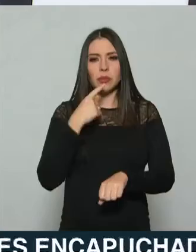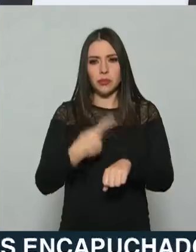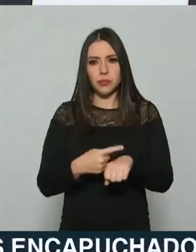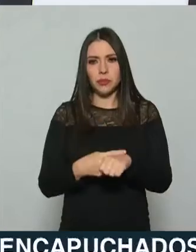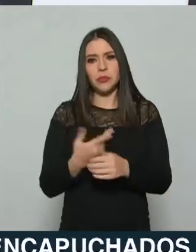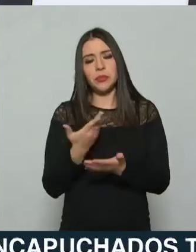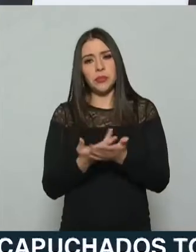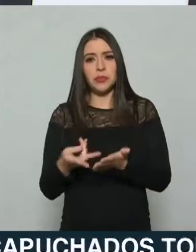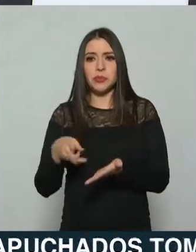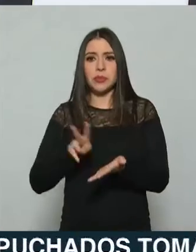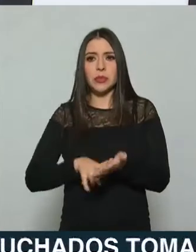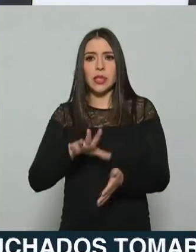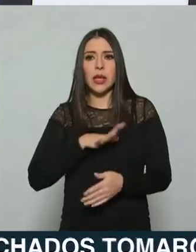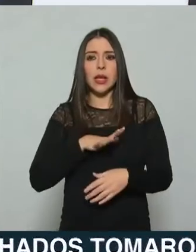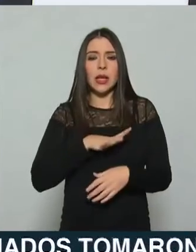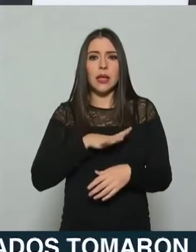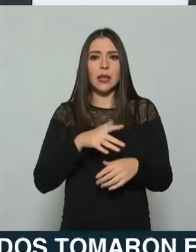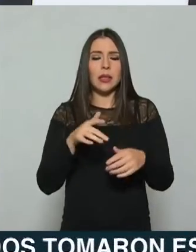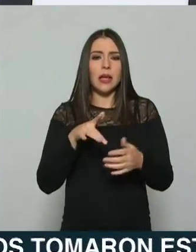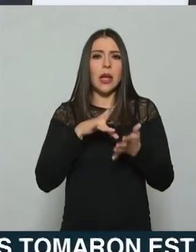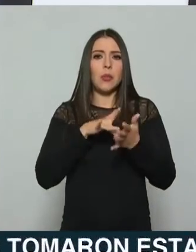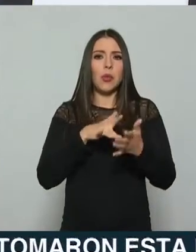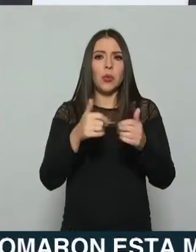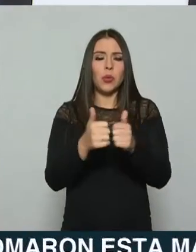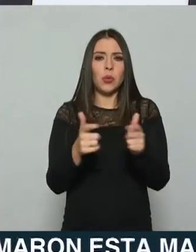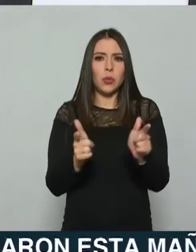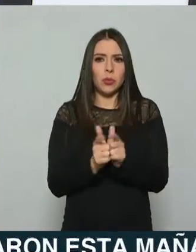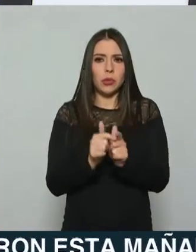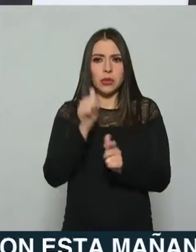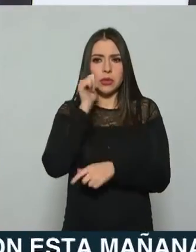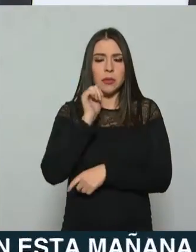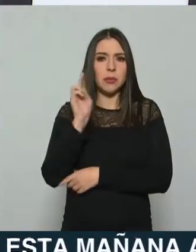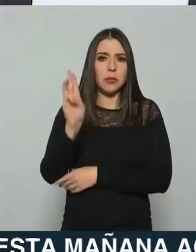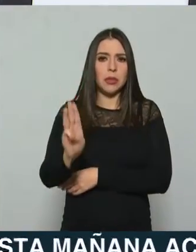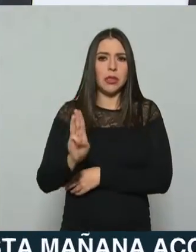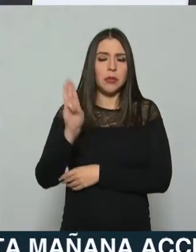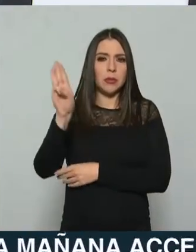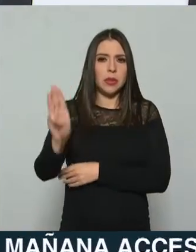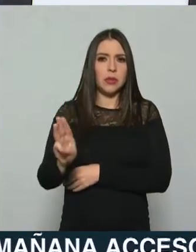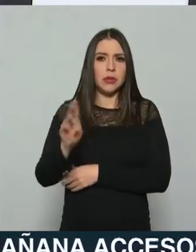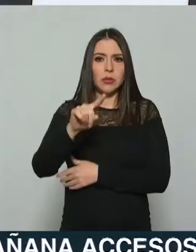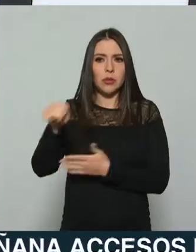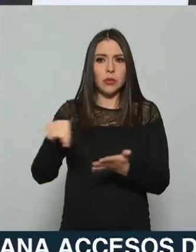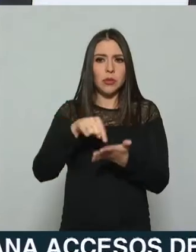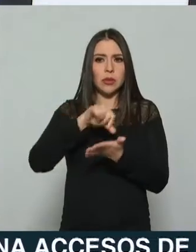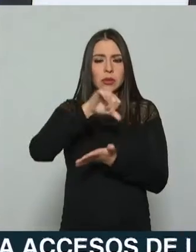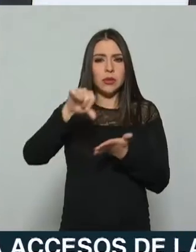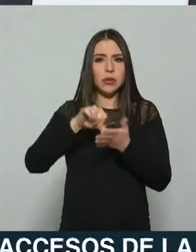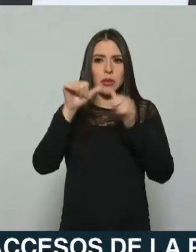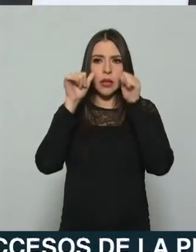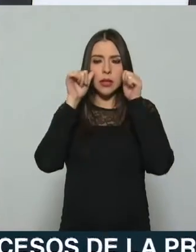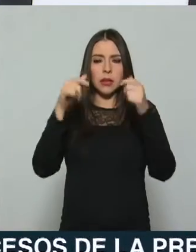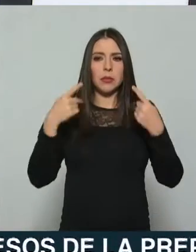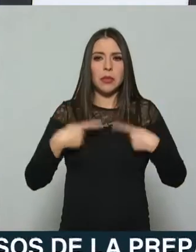de apoyo, todos los miércoles en el Centro de Atención Integral para